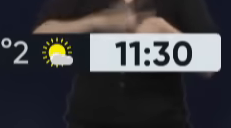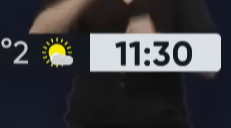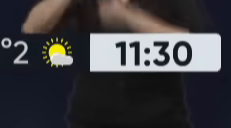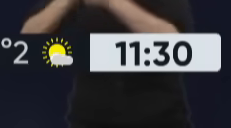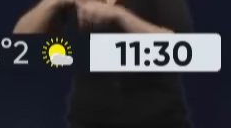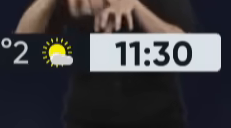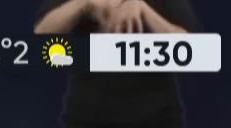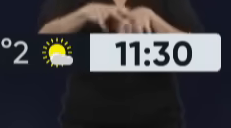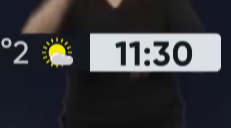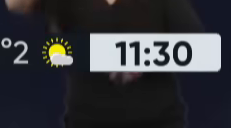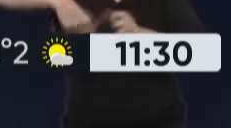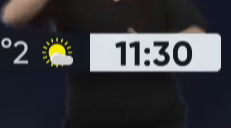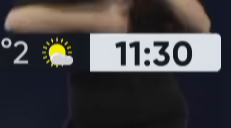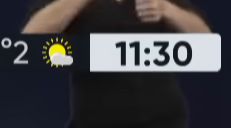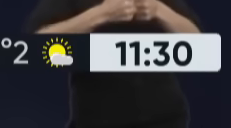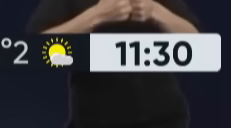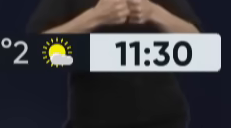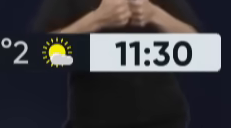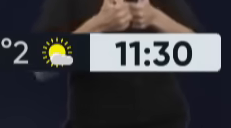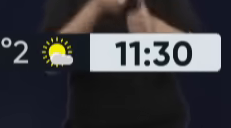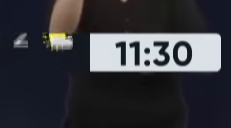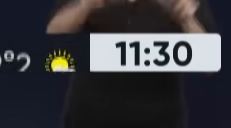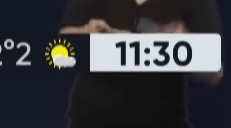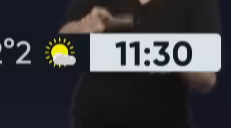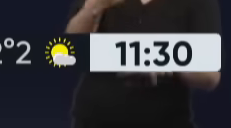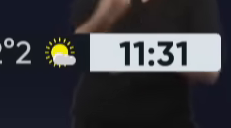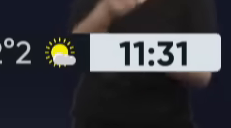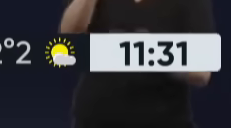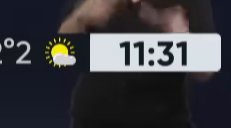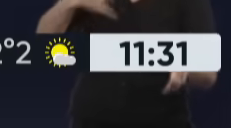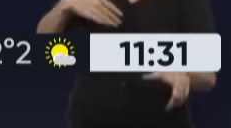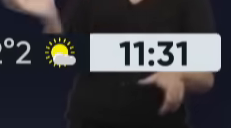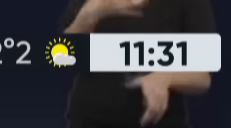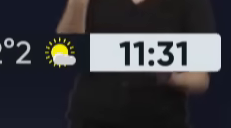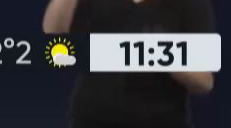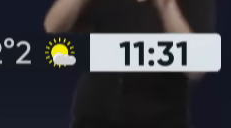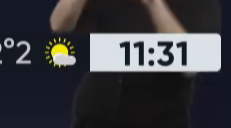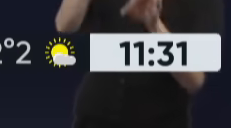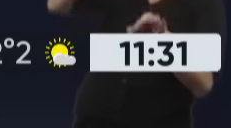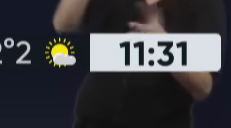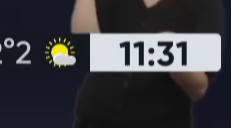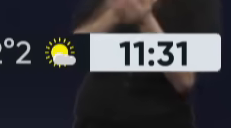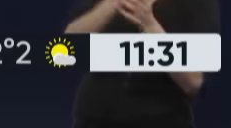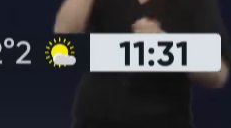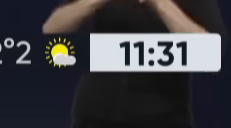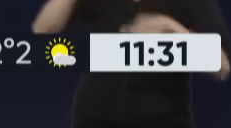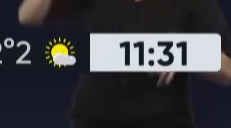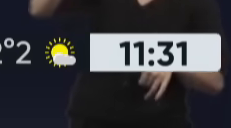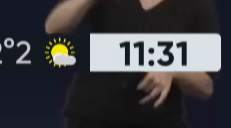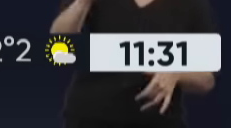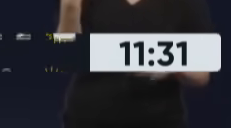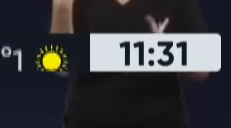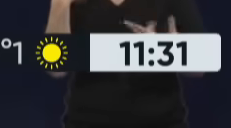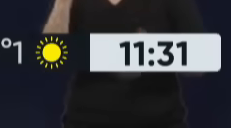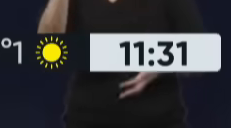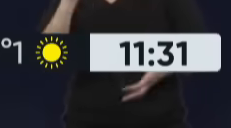los argentinos. Esto es un paso más en la quita de privilegios de la casta aeronáutica, que contaba con beneficios tales como